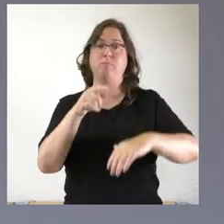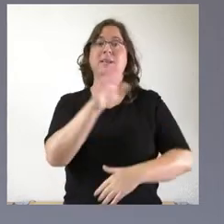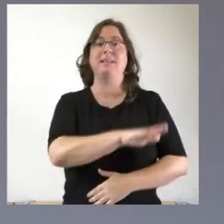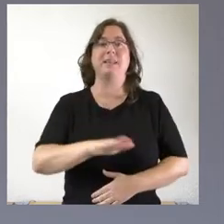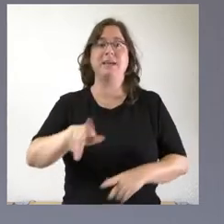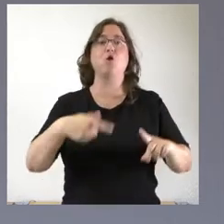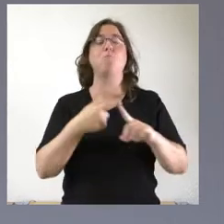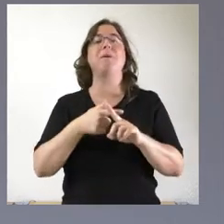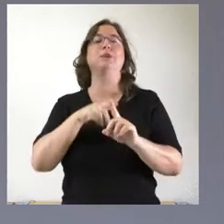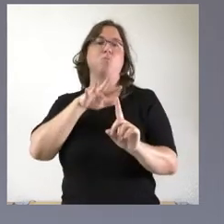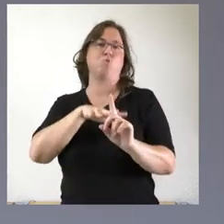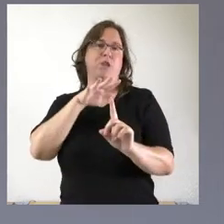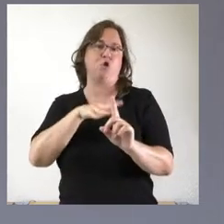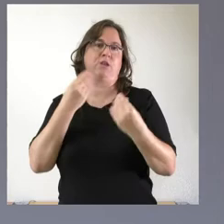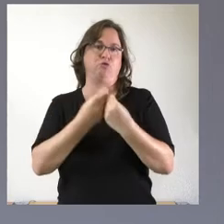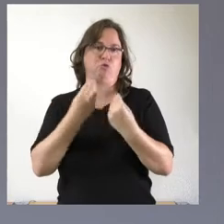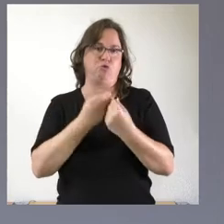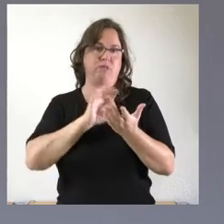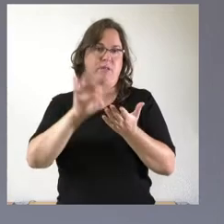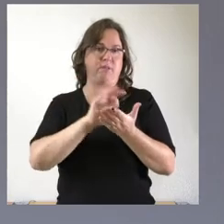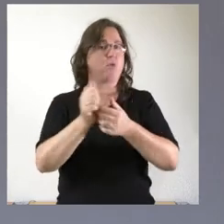los monitores que les acompañan en estos servicios.